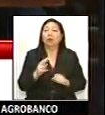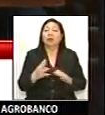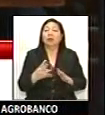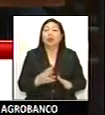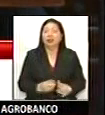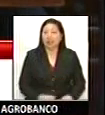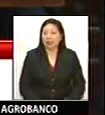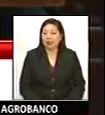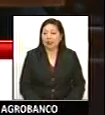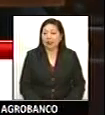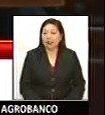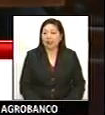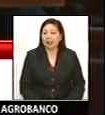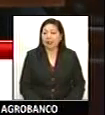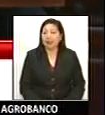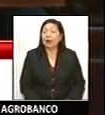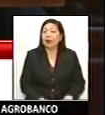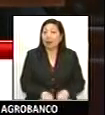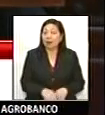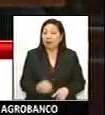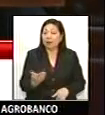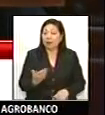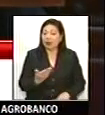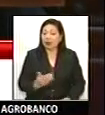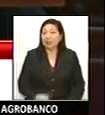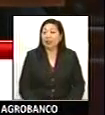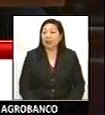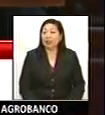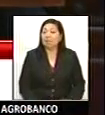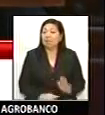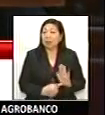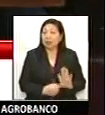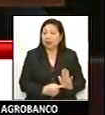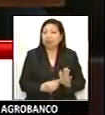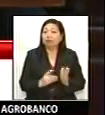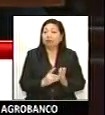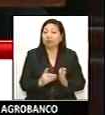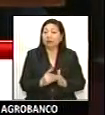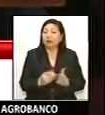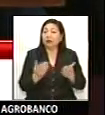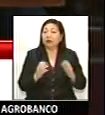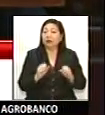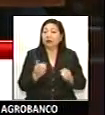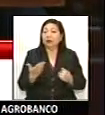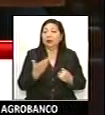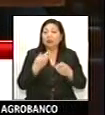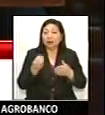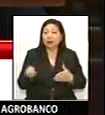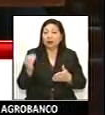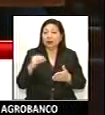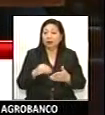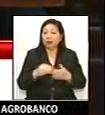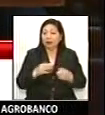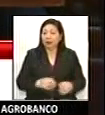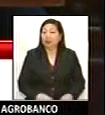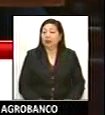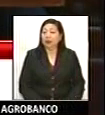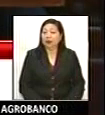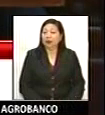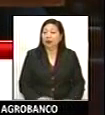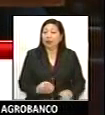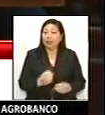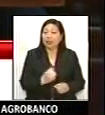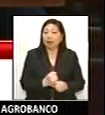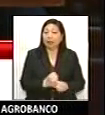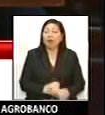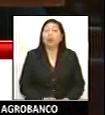y desconcentración administrativa. Solicito también, presidente, la presente disposición complementaria donde sí solicitamos incorporar definitivamente al régimen